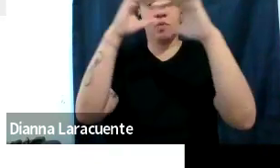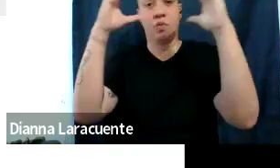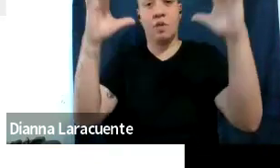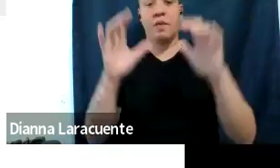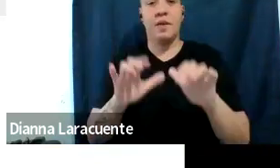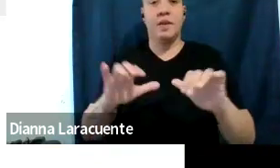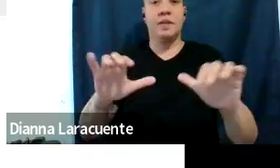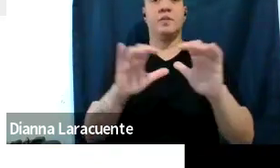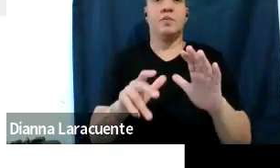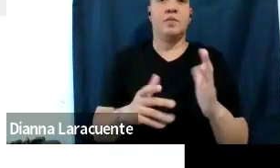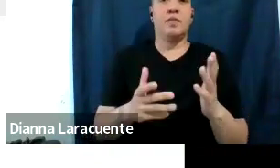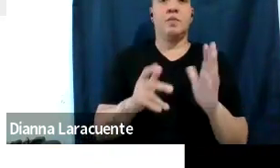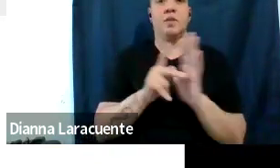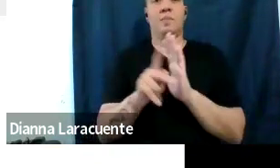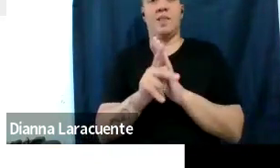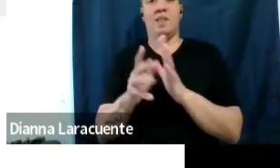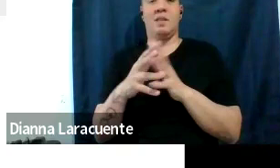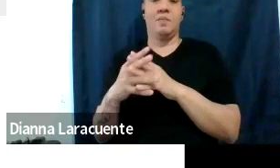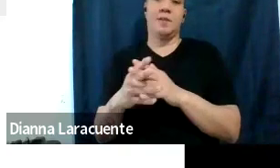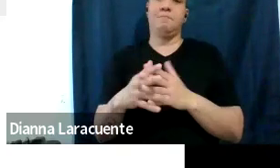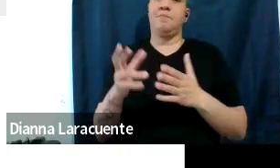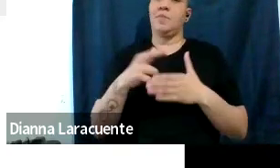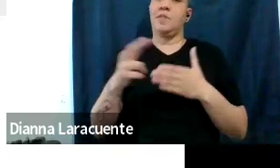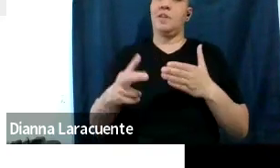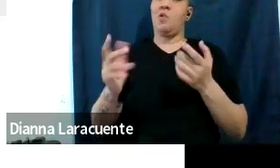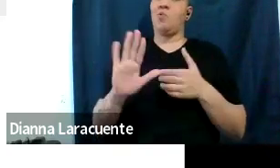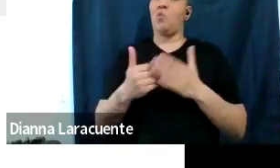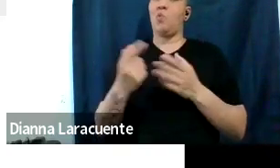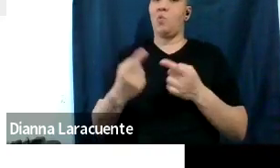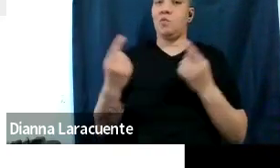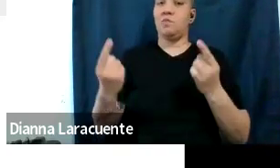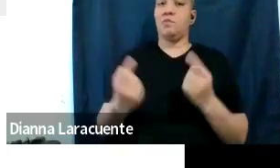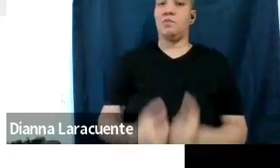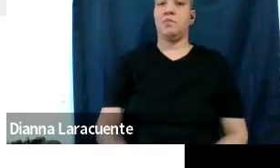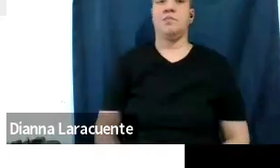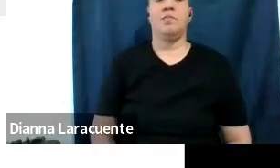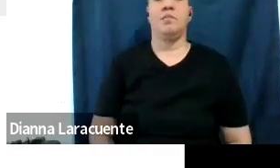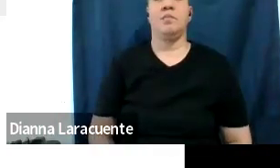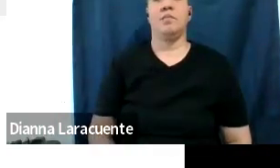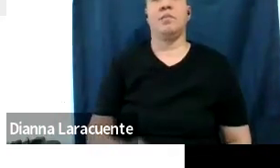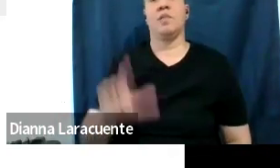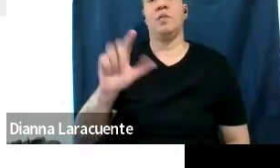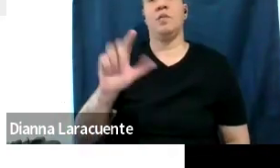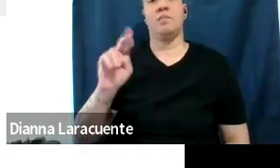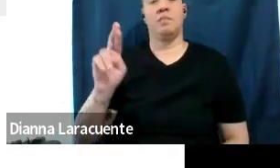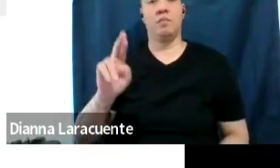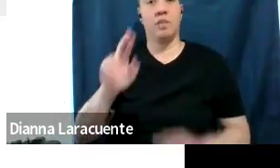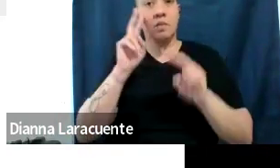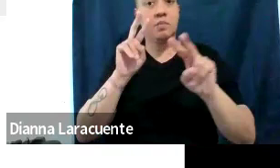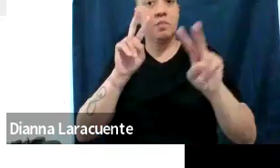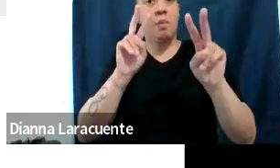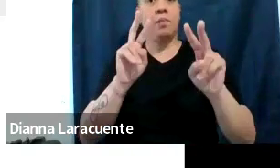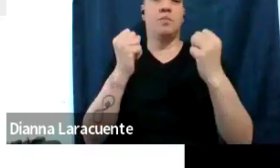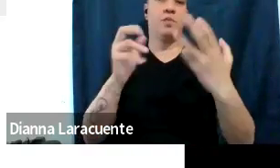una matanza de americanos y resultaba todo lo contrario. Sigue la próxima. Muñoz admiraba mucho la